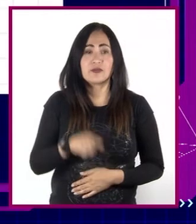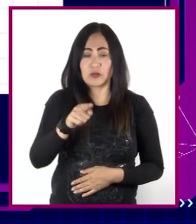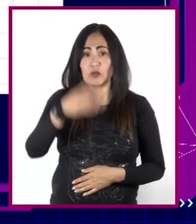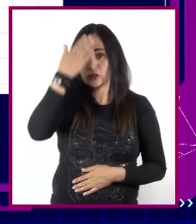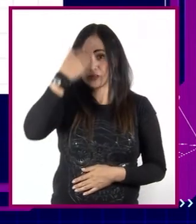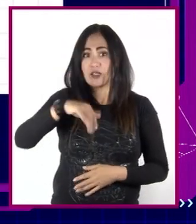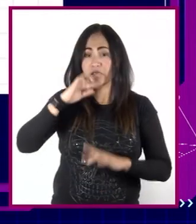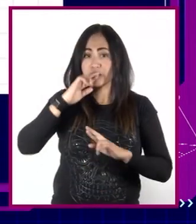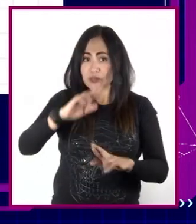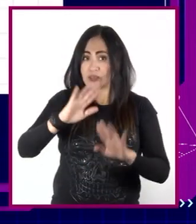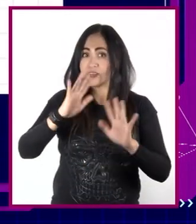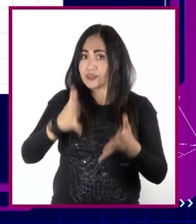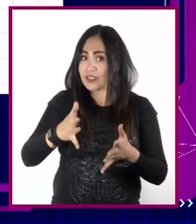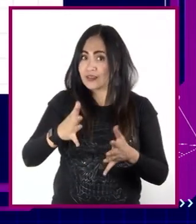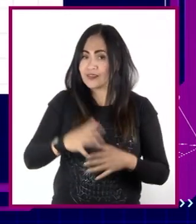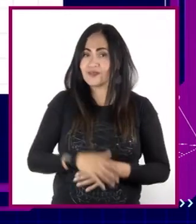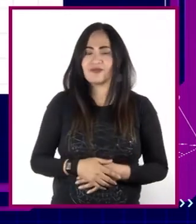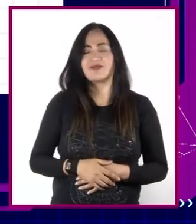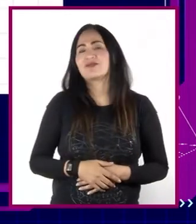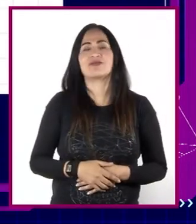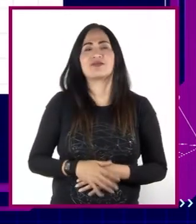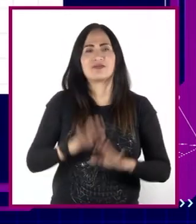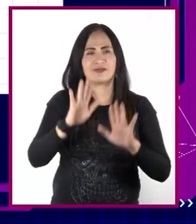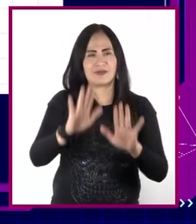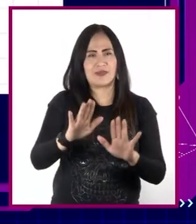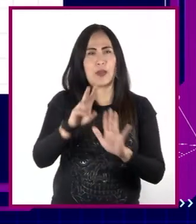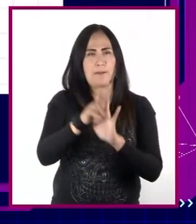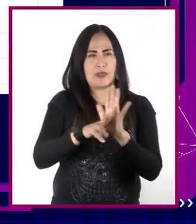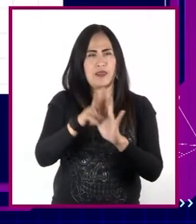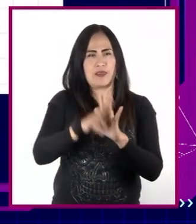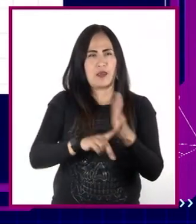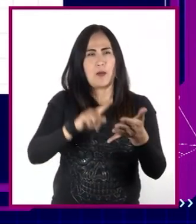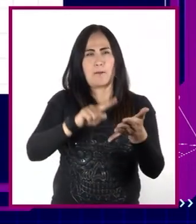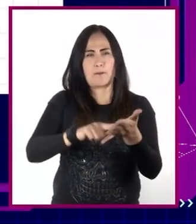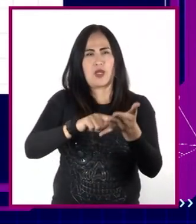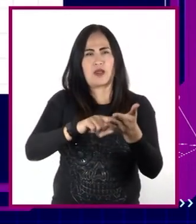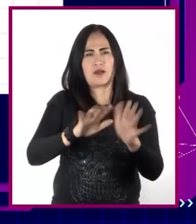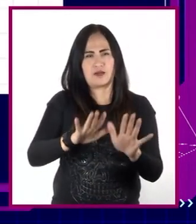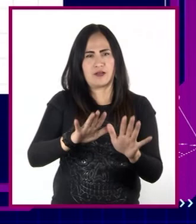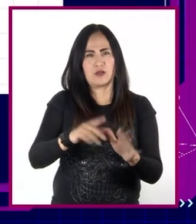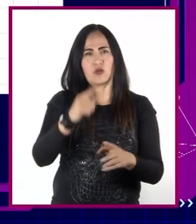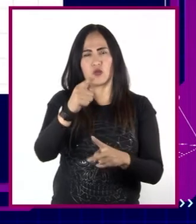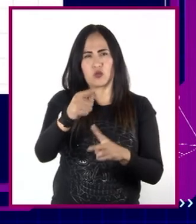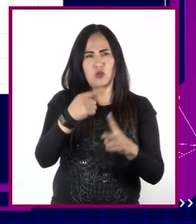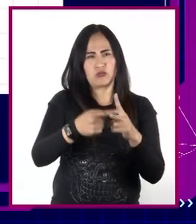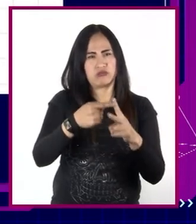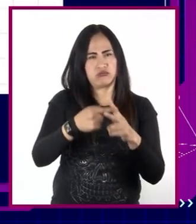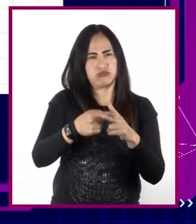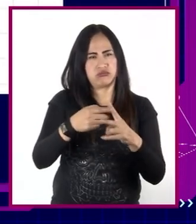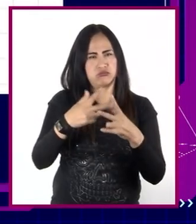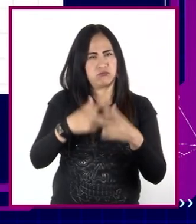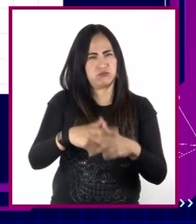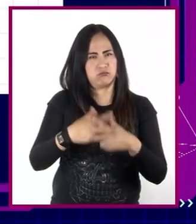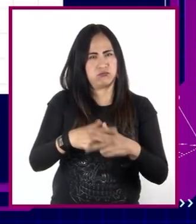es el resultado? Pausa el video para hacer las operaciones.